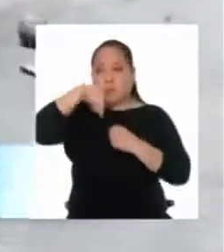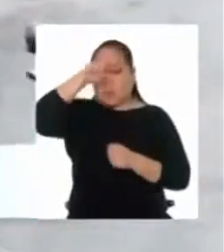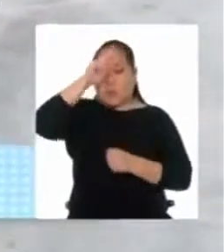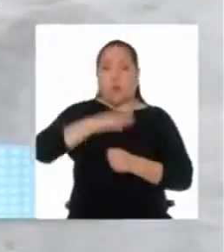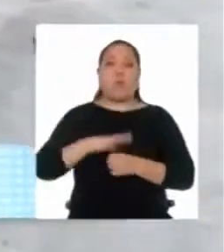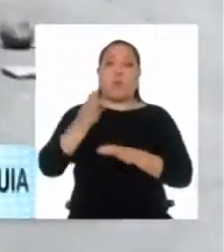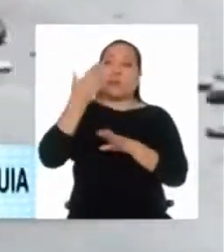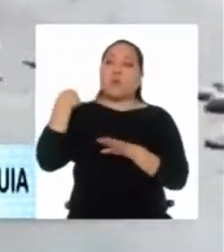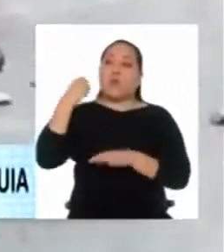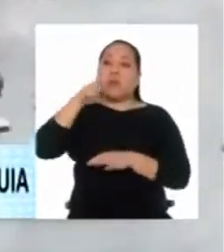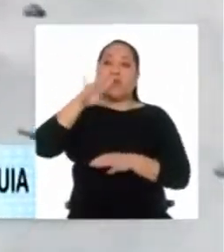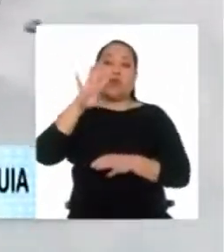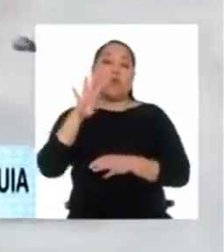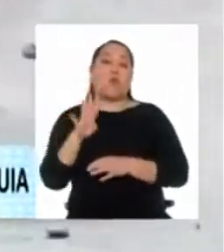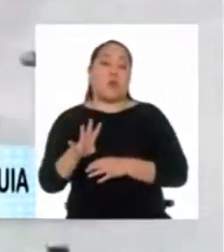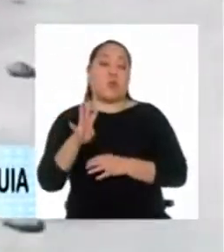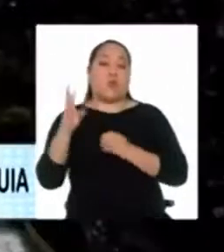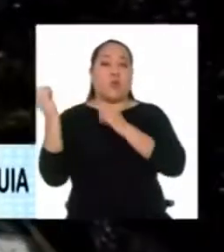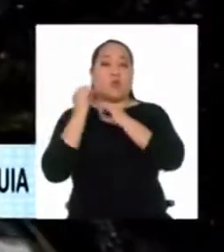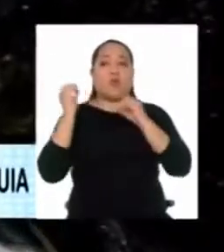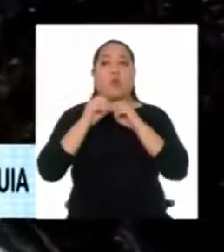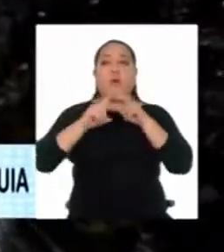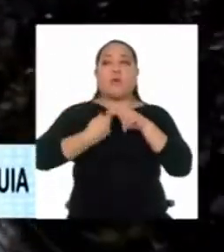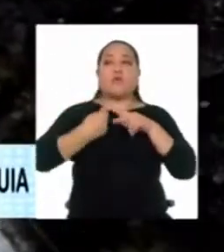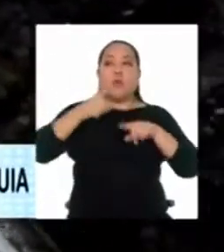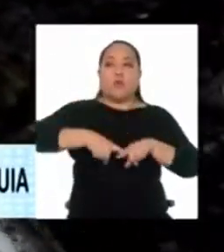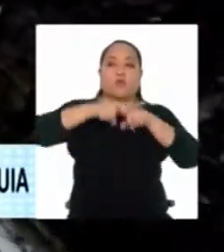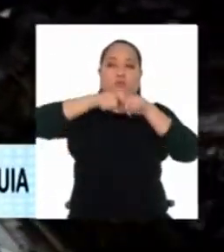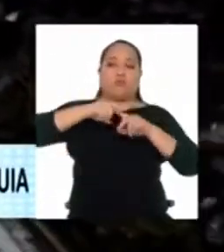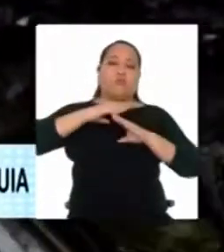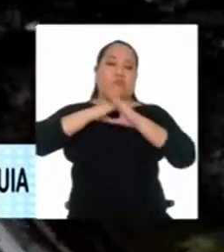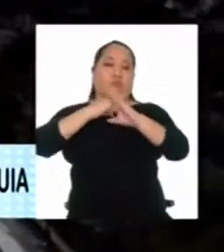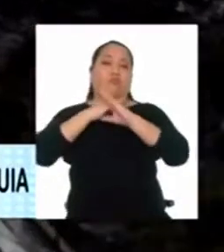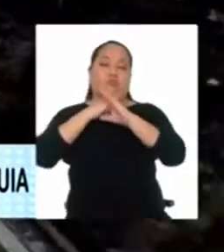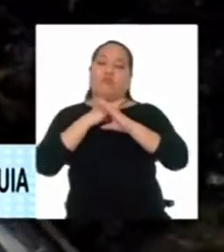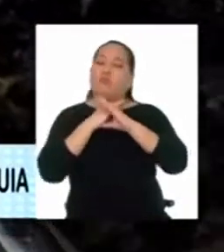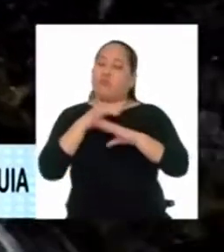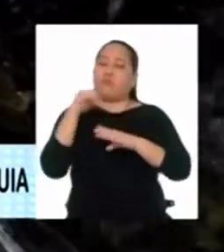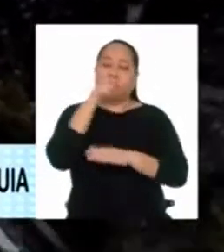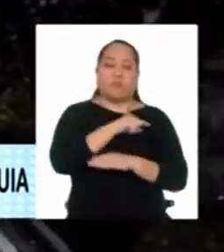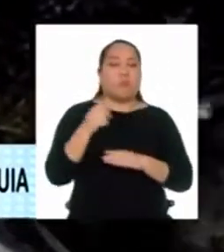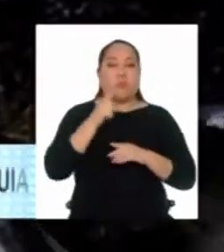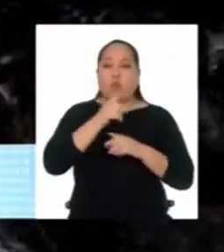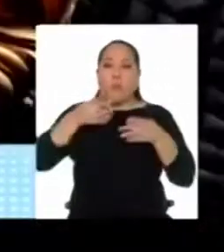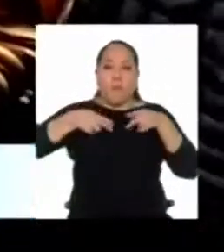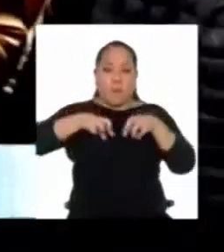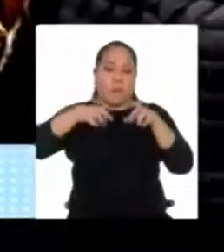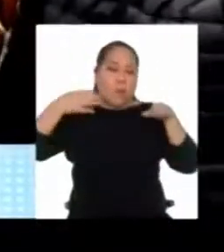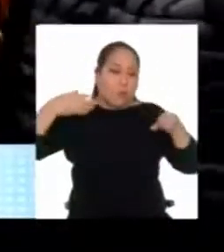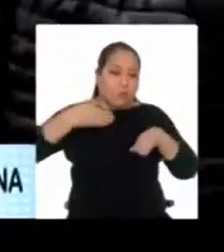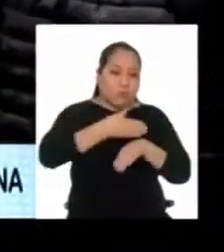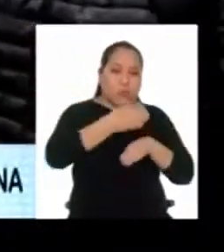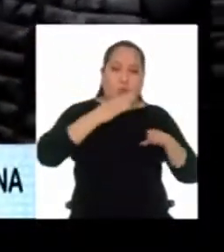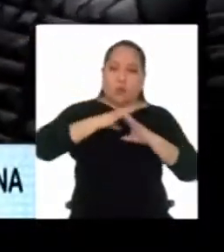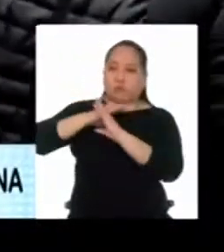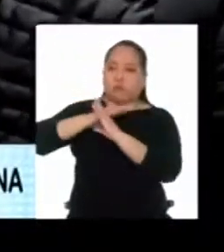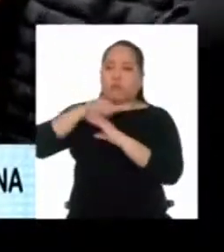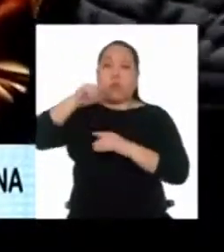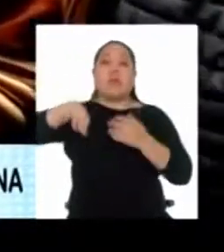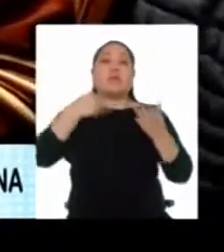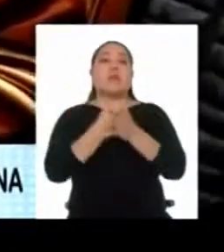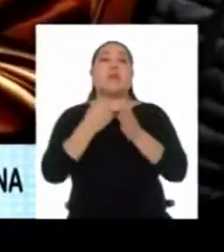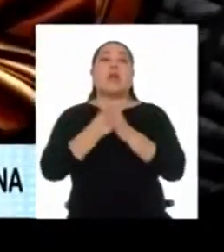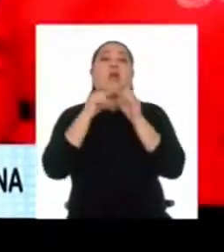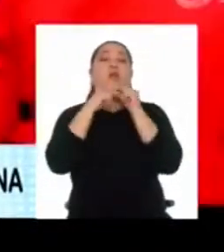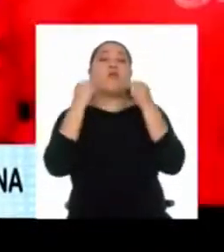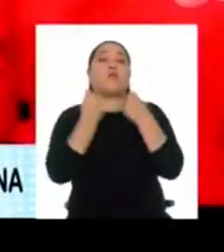de octubre, la comunidad de Aquia inició un paro indefinido, bloqueando la vía que dirige a la empresa minera. Tras la llegada de una